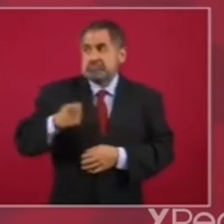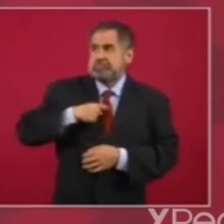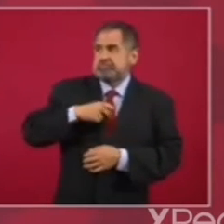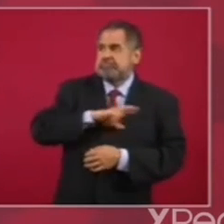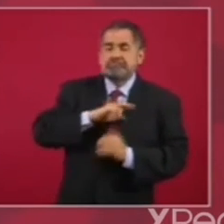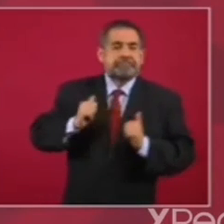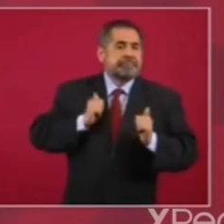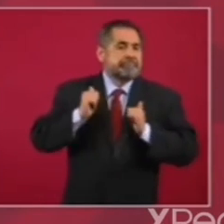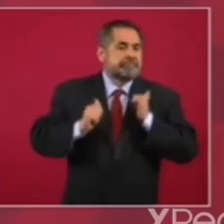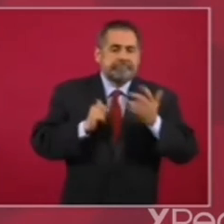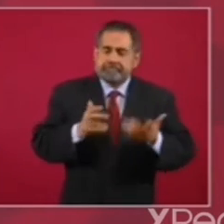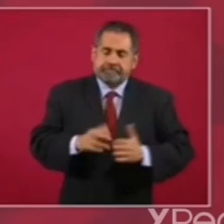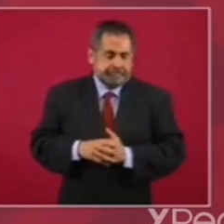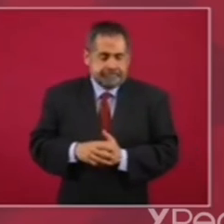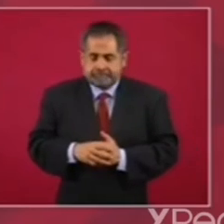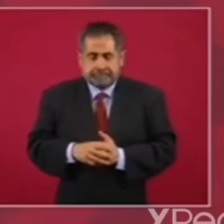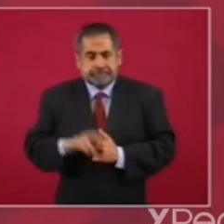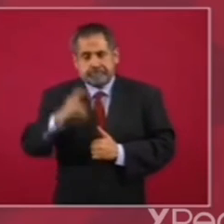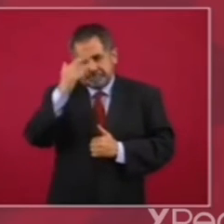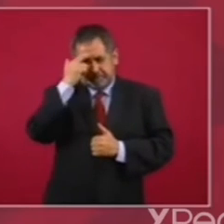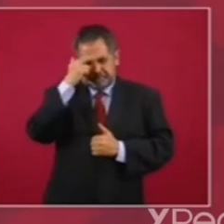Recuerden el caso